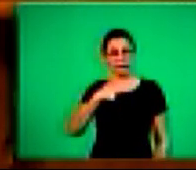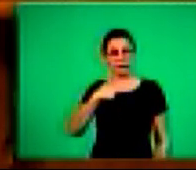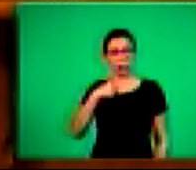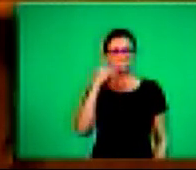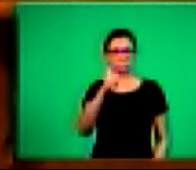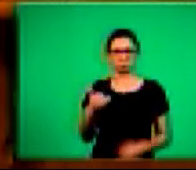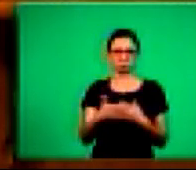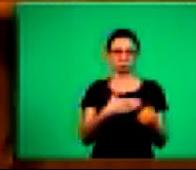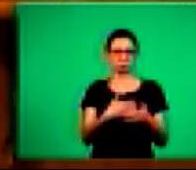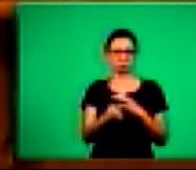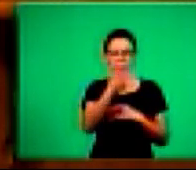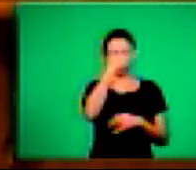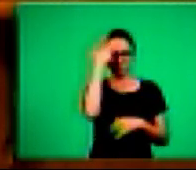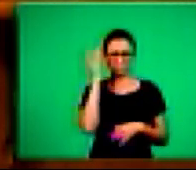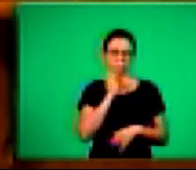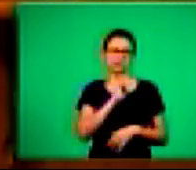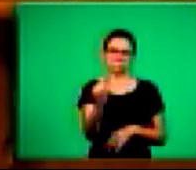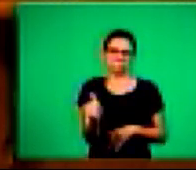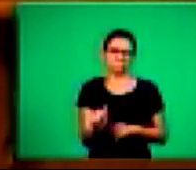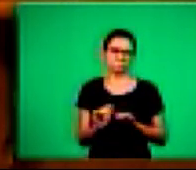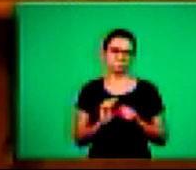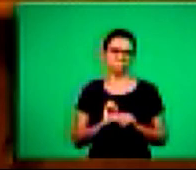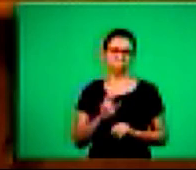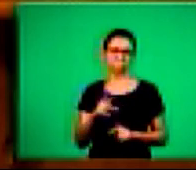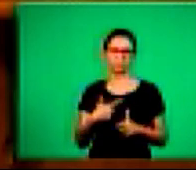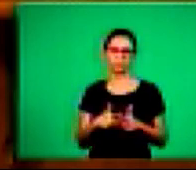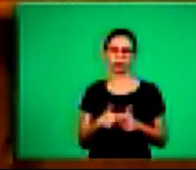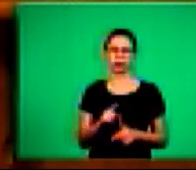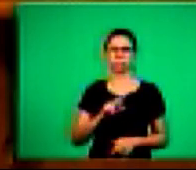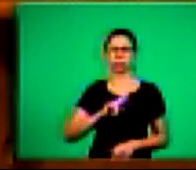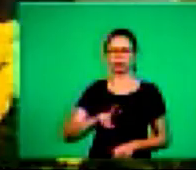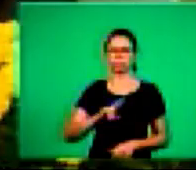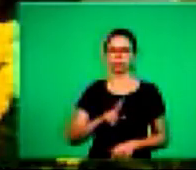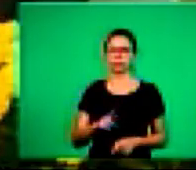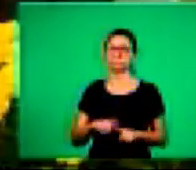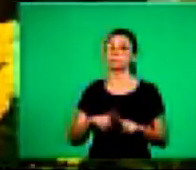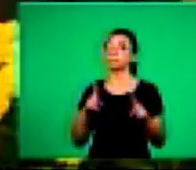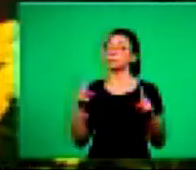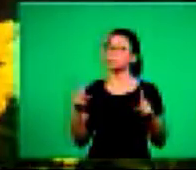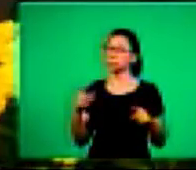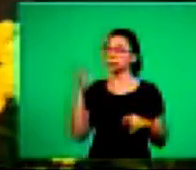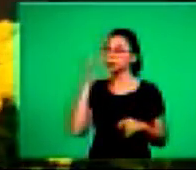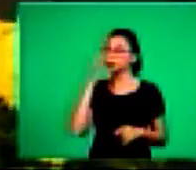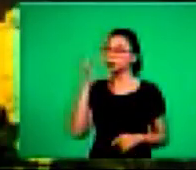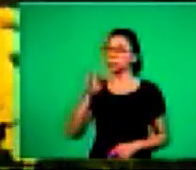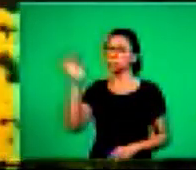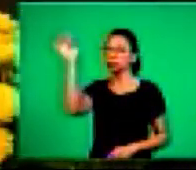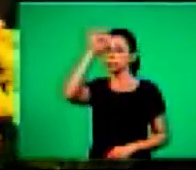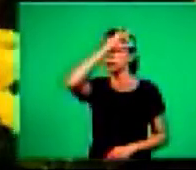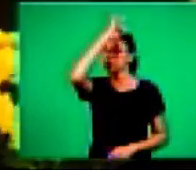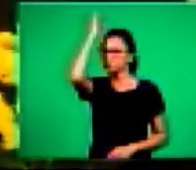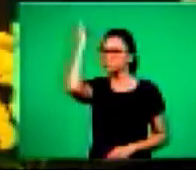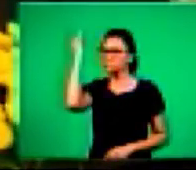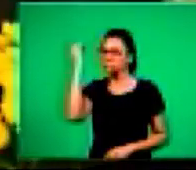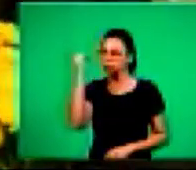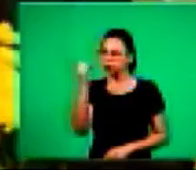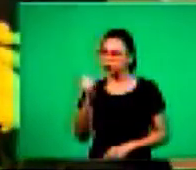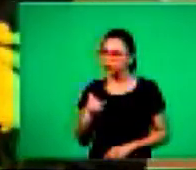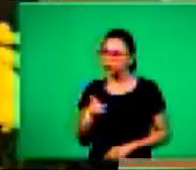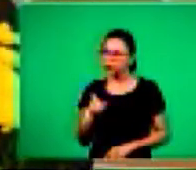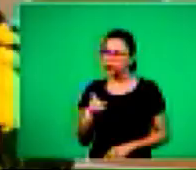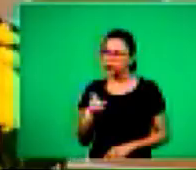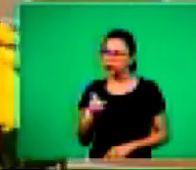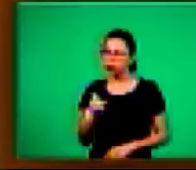que yo estoy diciendo todo el mundo puede decir es no hay ningún problema con esto pero lo que el espíritu santo está diciendo a cada uno tú mi